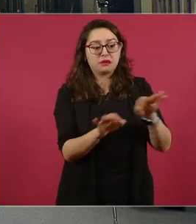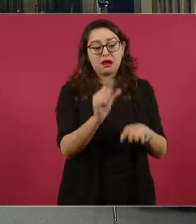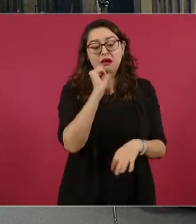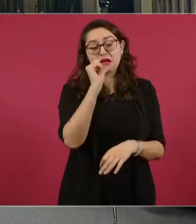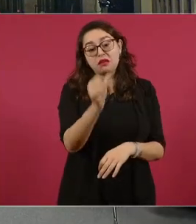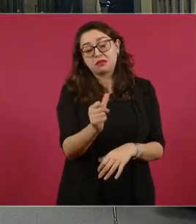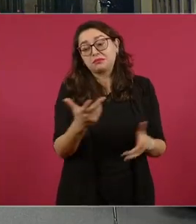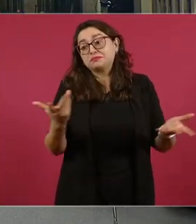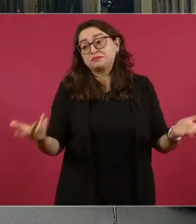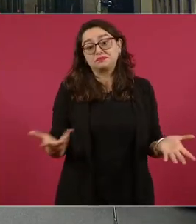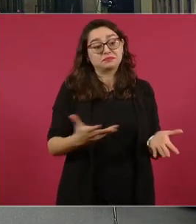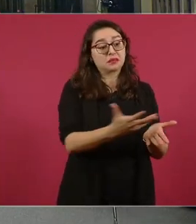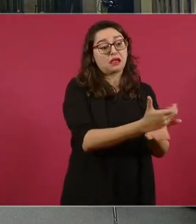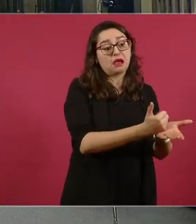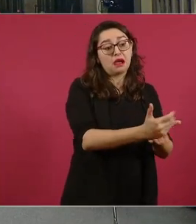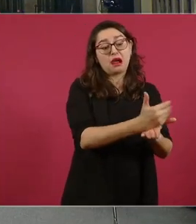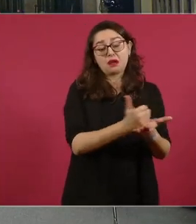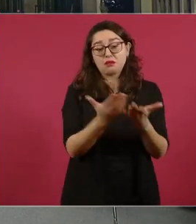esas